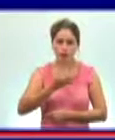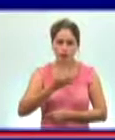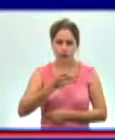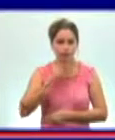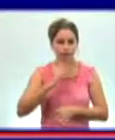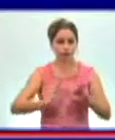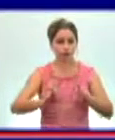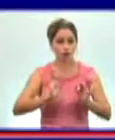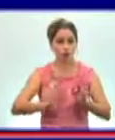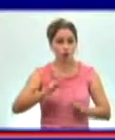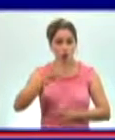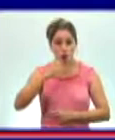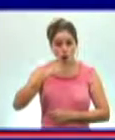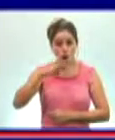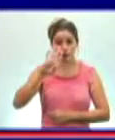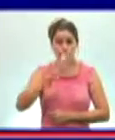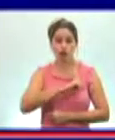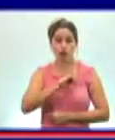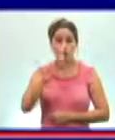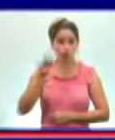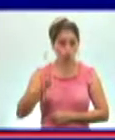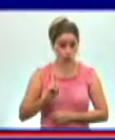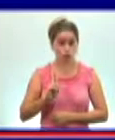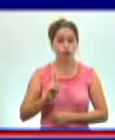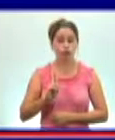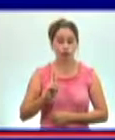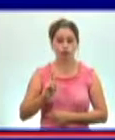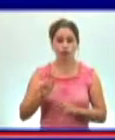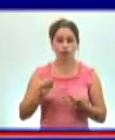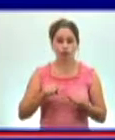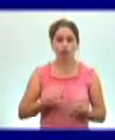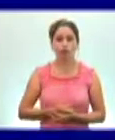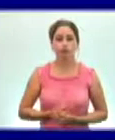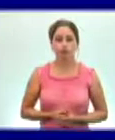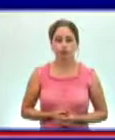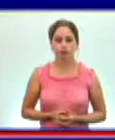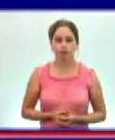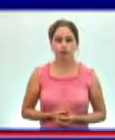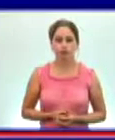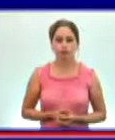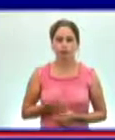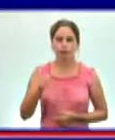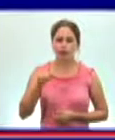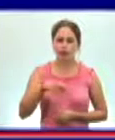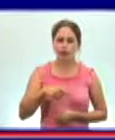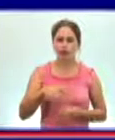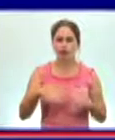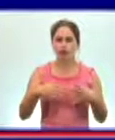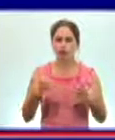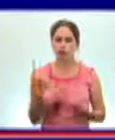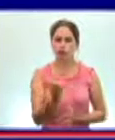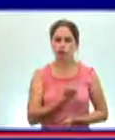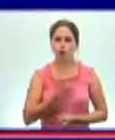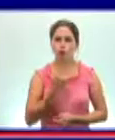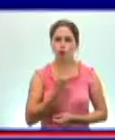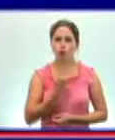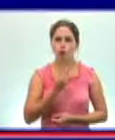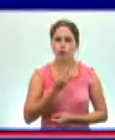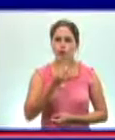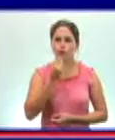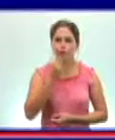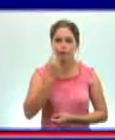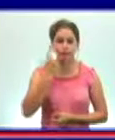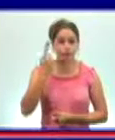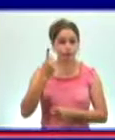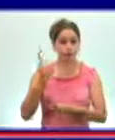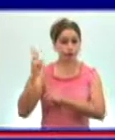desmontar en sentido general el proceso revolucionario cubano. En ese sentido, nosotros podemos entonces pasar a un